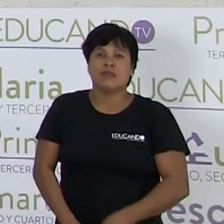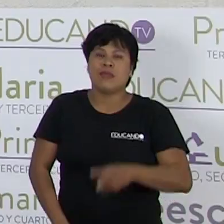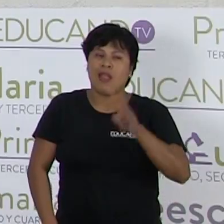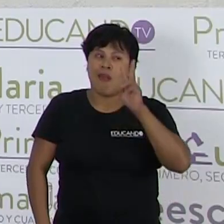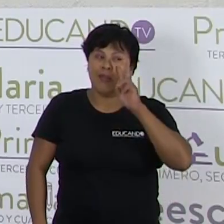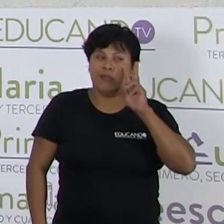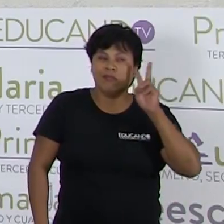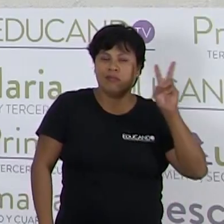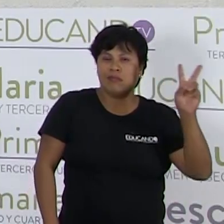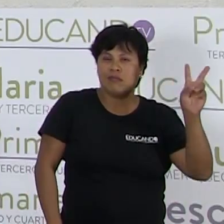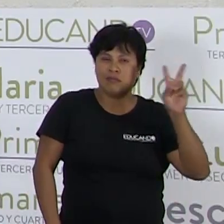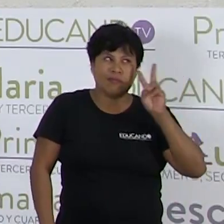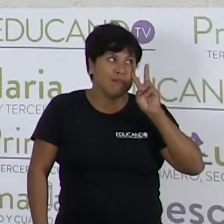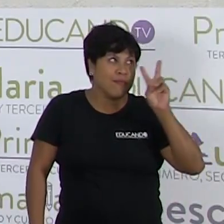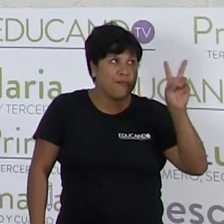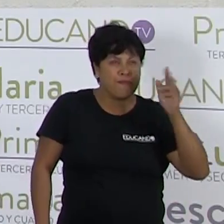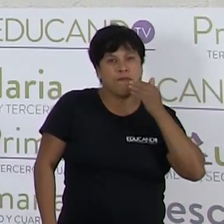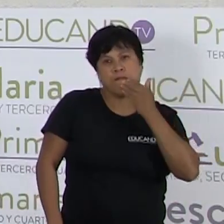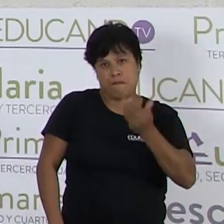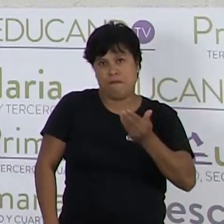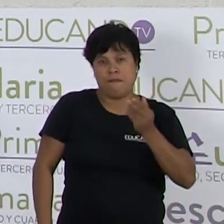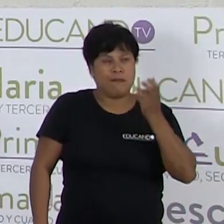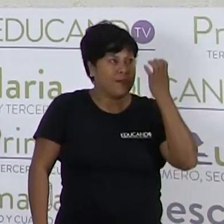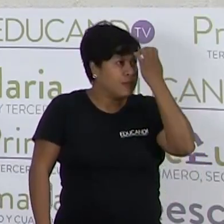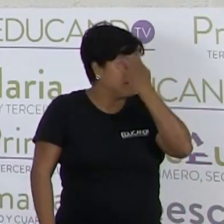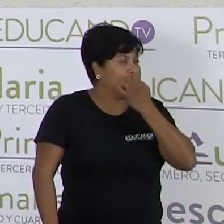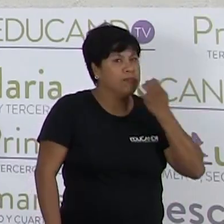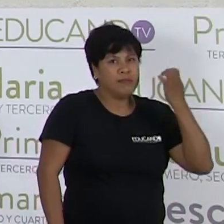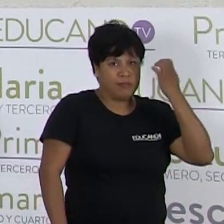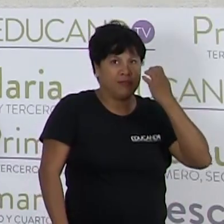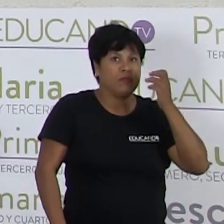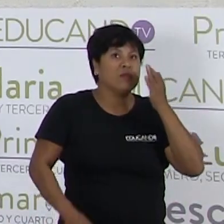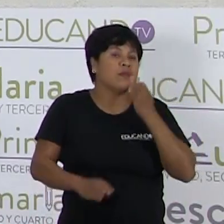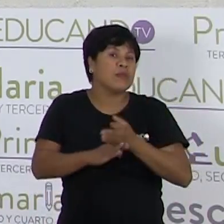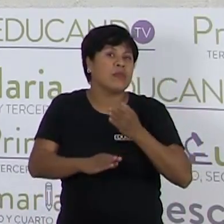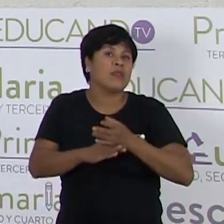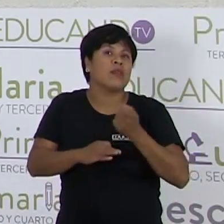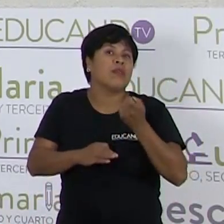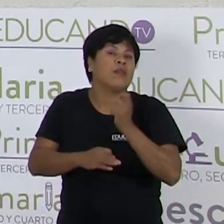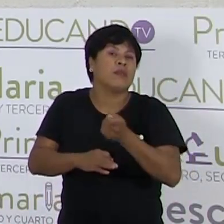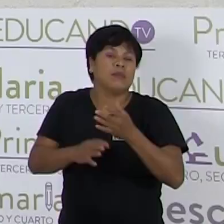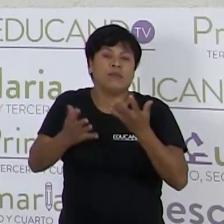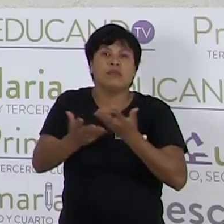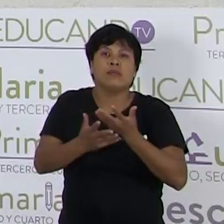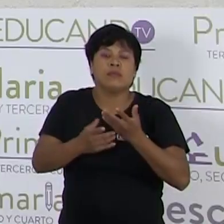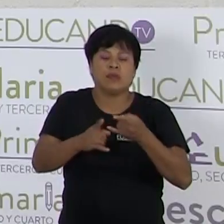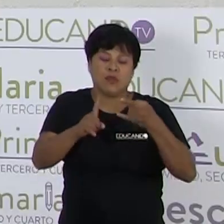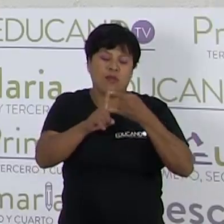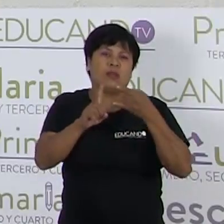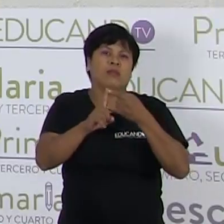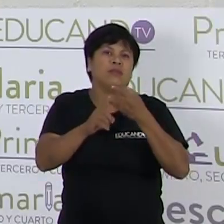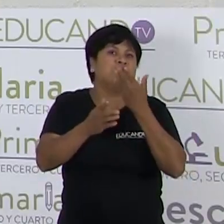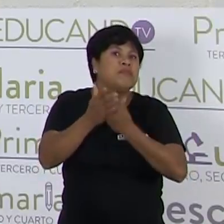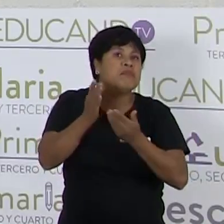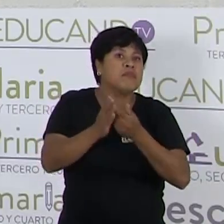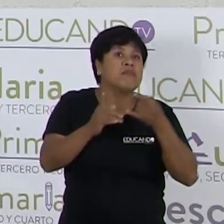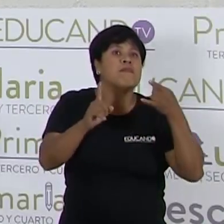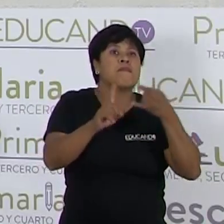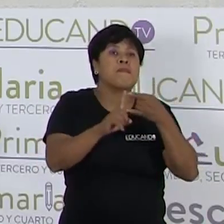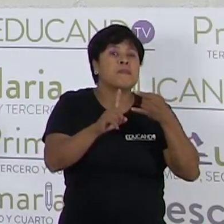¿Sí? Vamos viendo y vamos a formar un cuadrado. ¿Qué le falta para que sea un